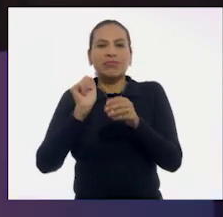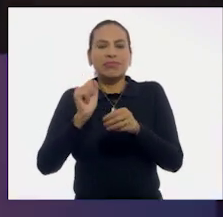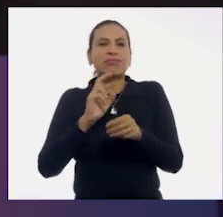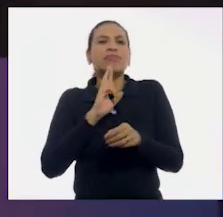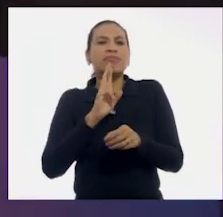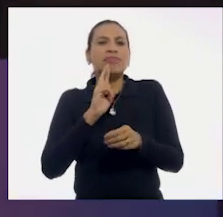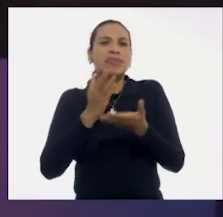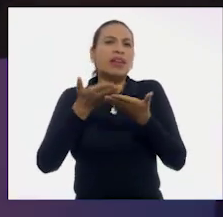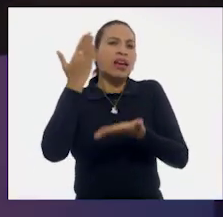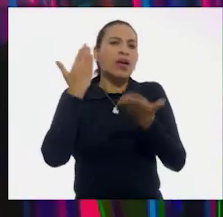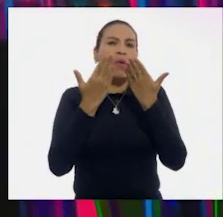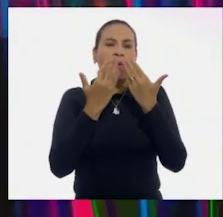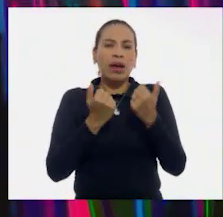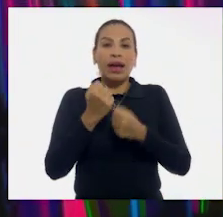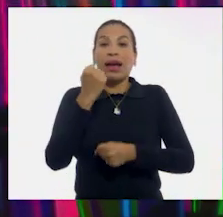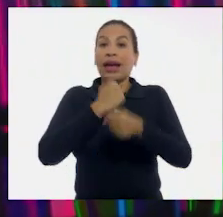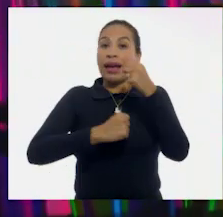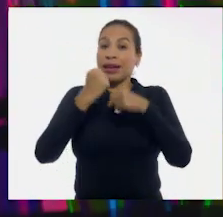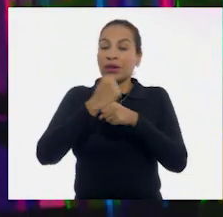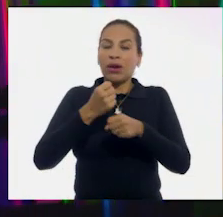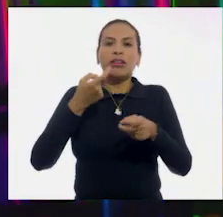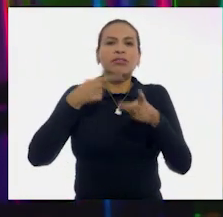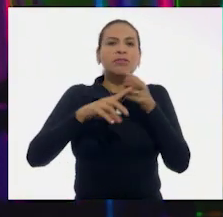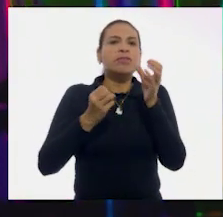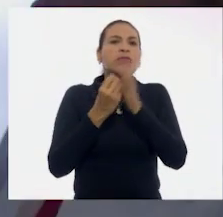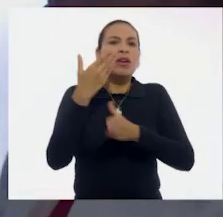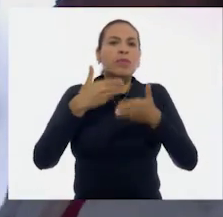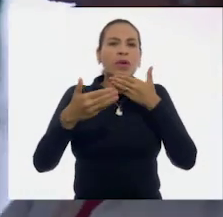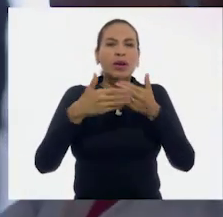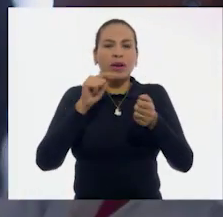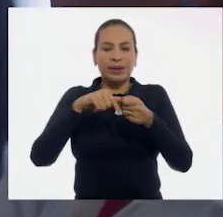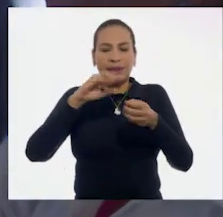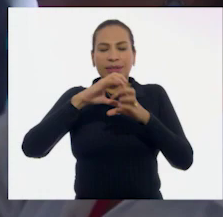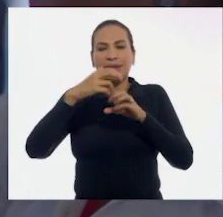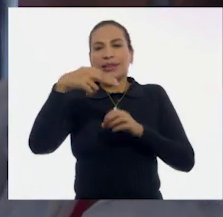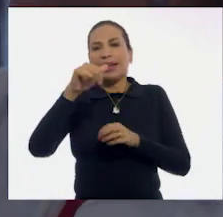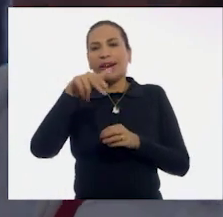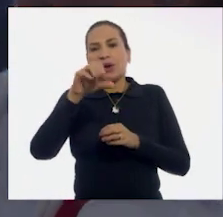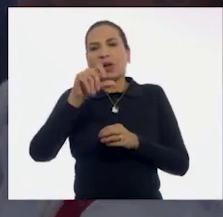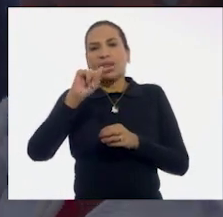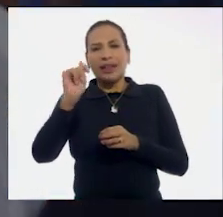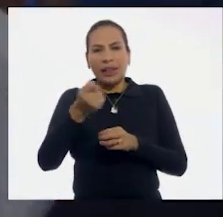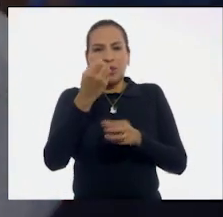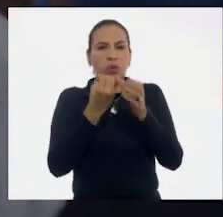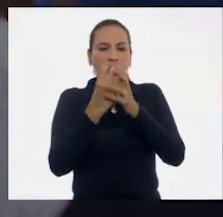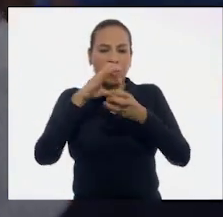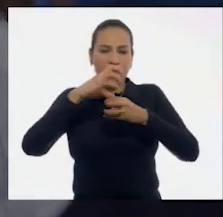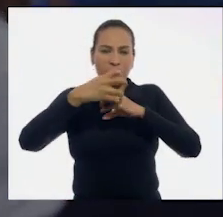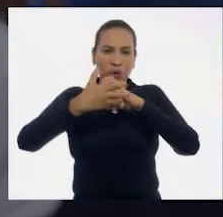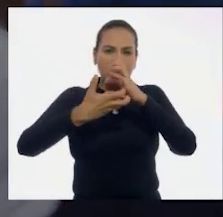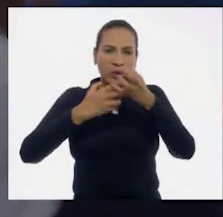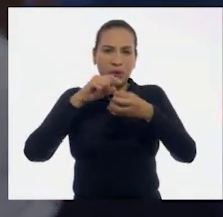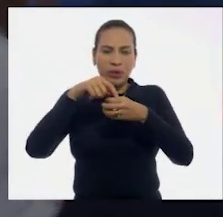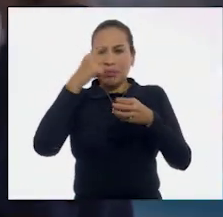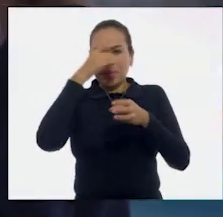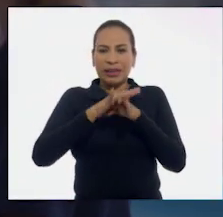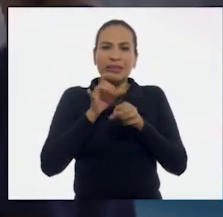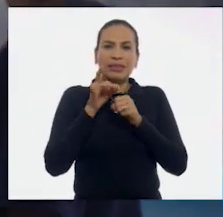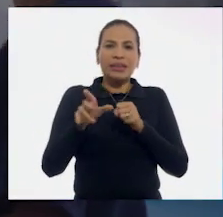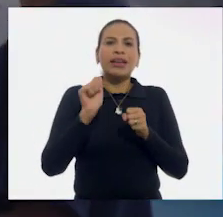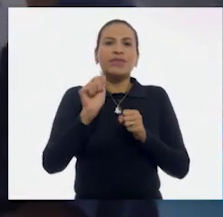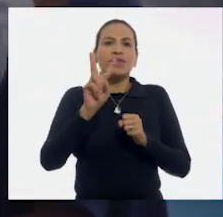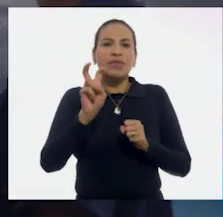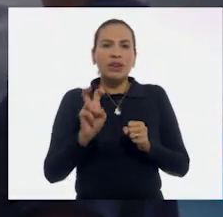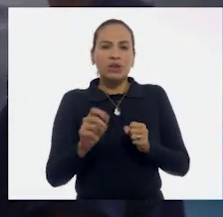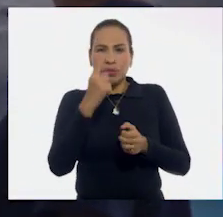había encontrado. Hace unos años, innovamos en el mundo de la nanotecnología, creando una nueva molécula capaz de matar virus, ayudando